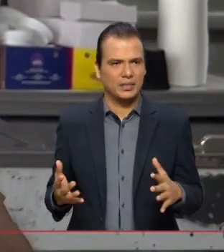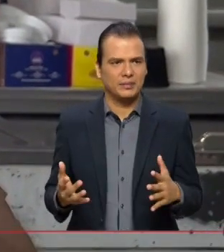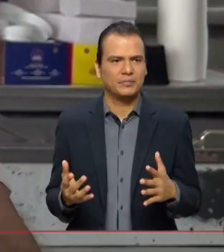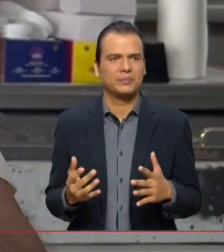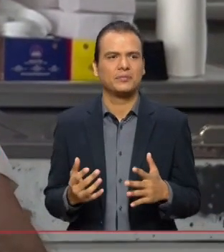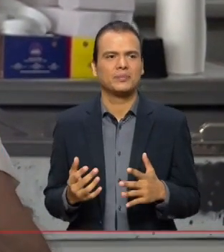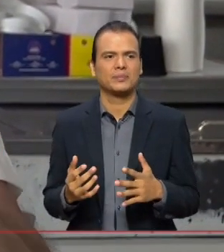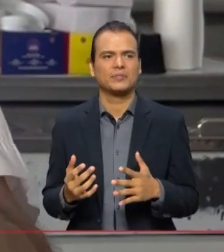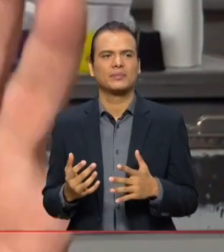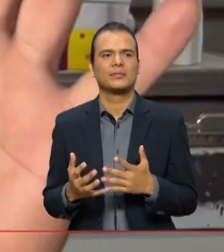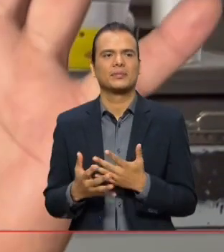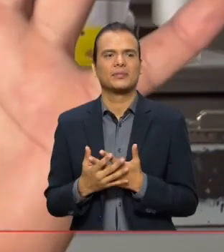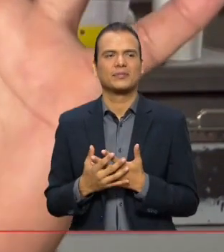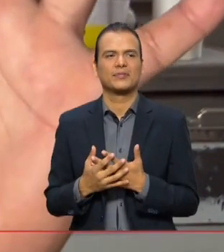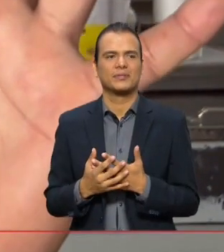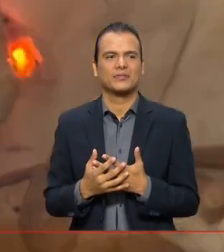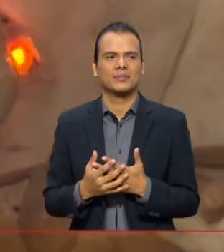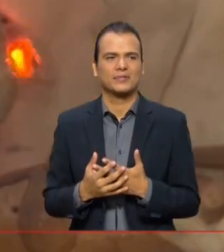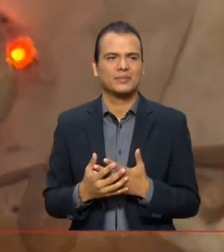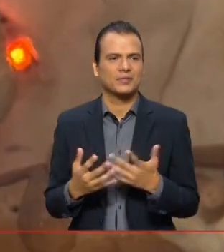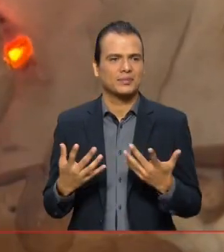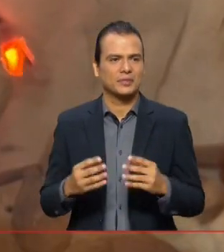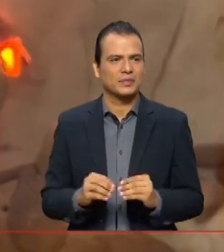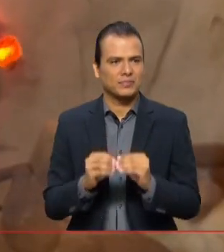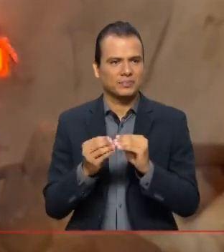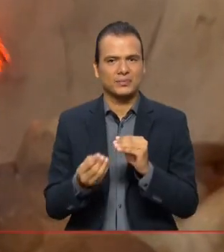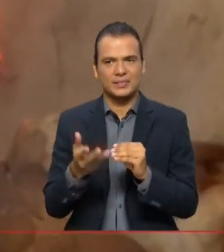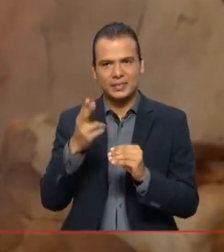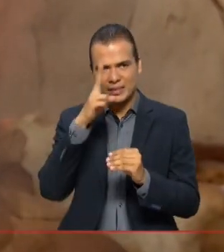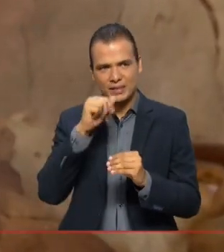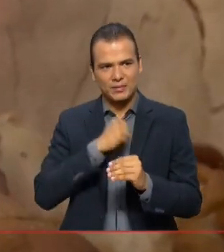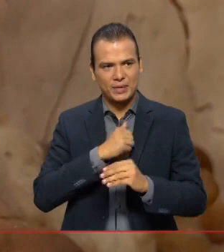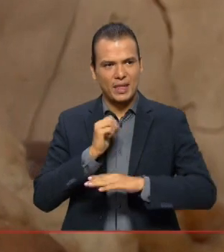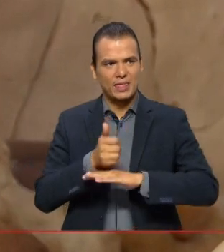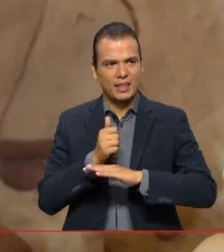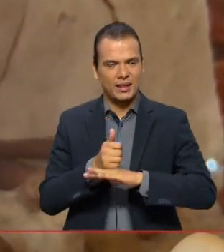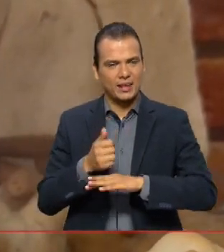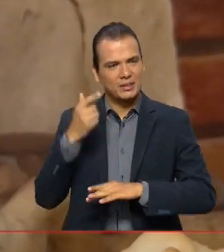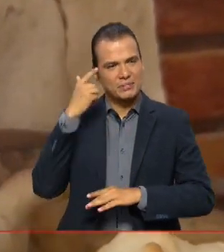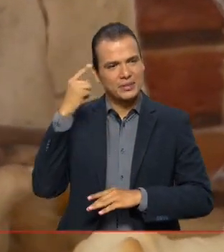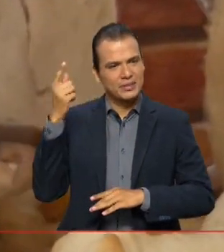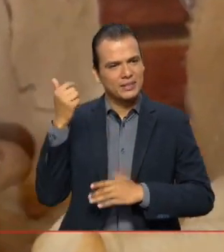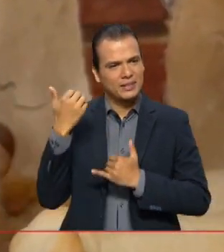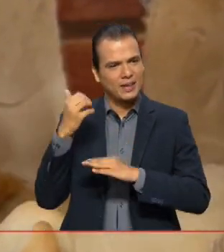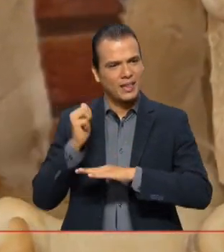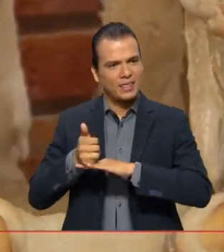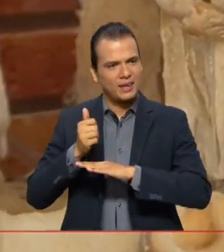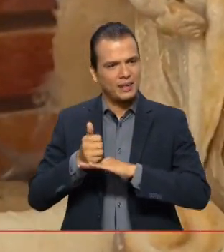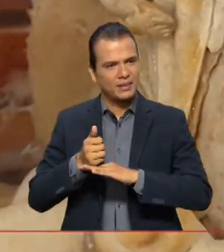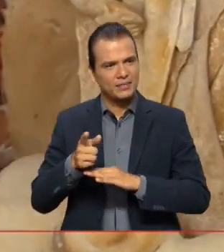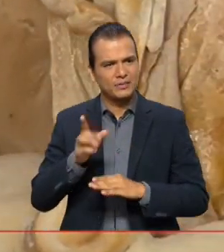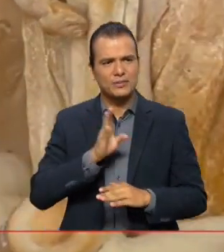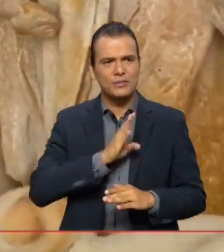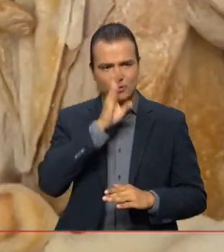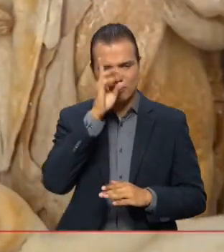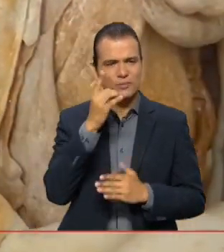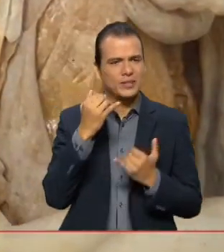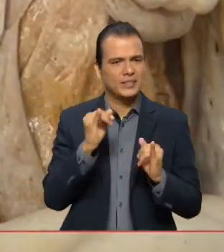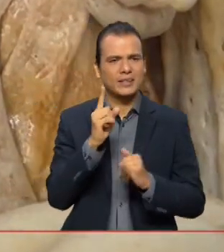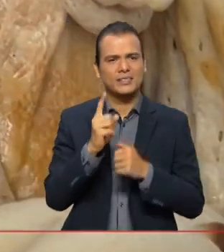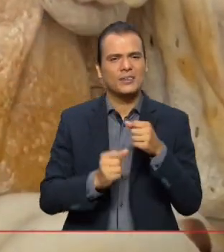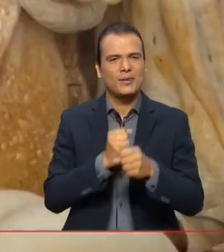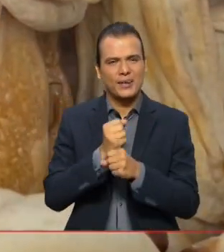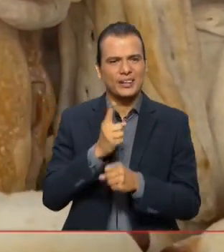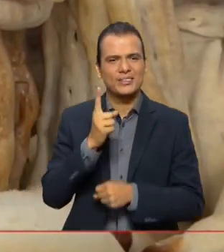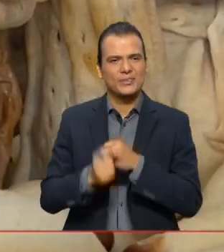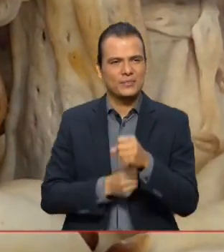ovejitas. Le hice el pesebre a mi hija. Lo que un día fue una tarea de colegio se convirtió en una tradición que cada año sorprende